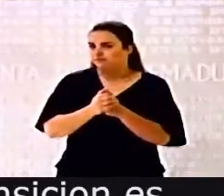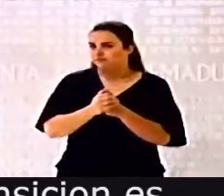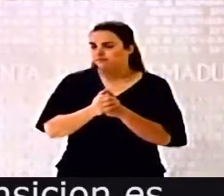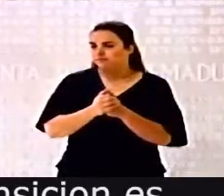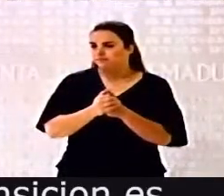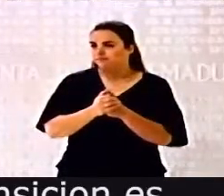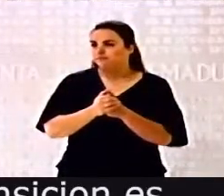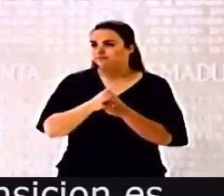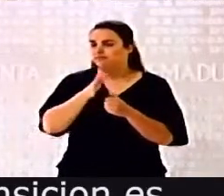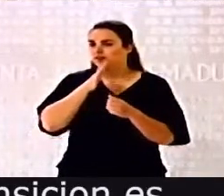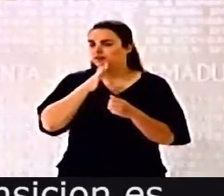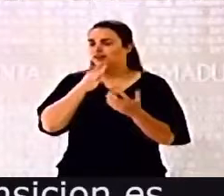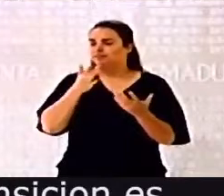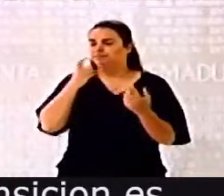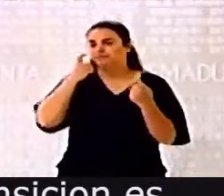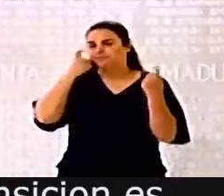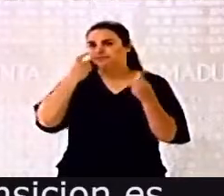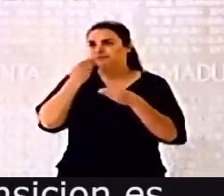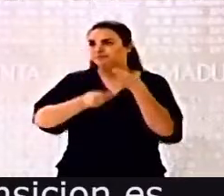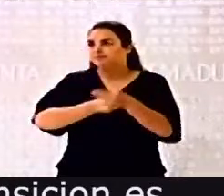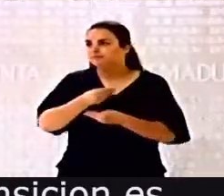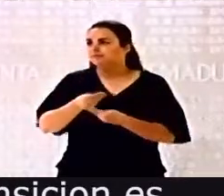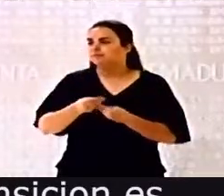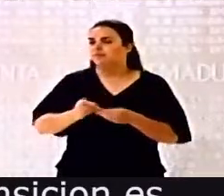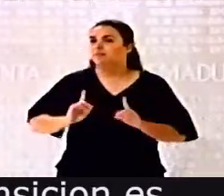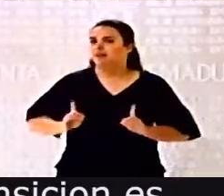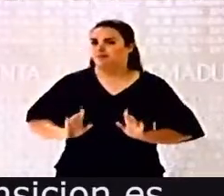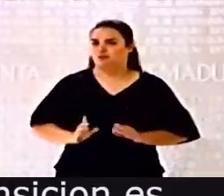más precavidos posible.